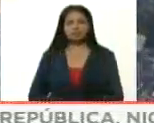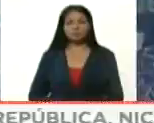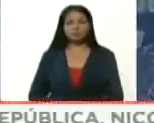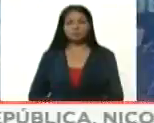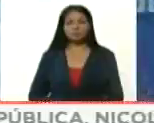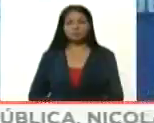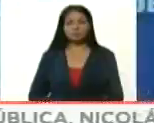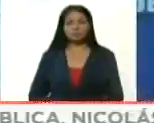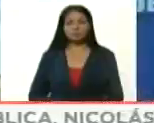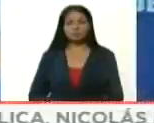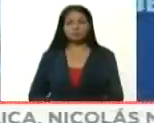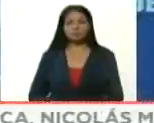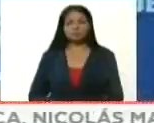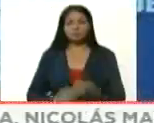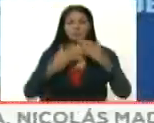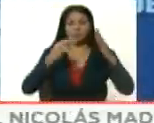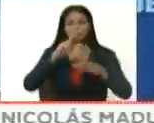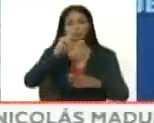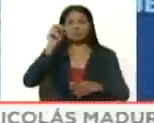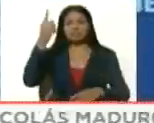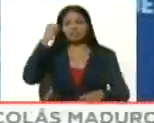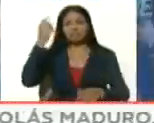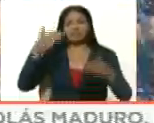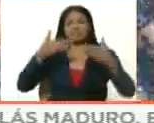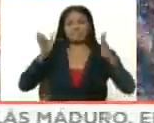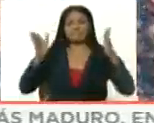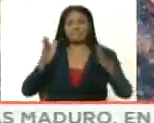Tienen permiso por 30 días, pues.